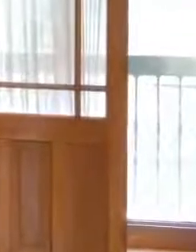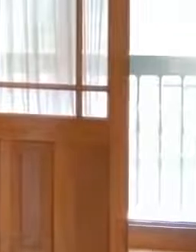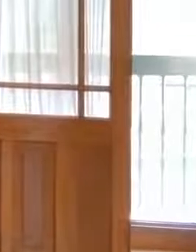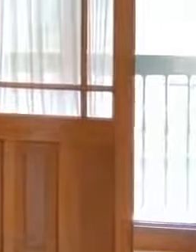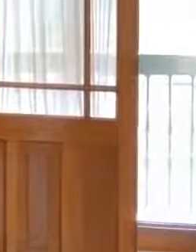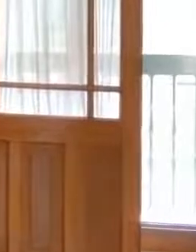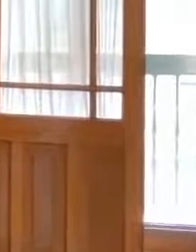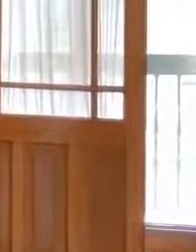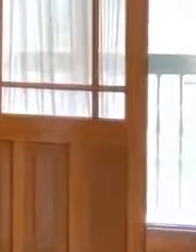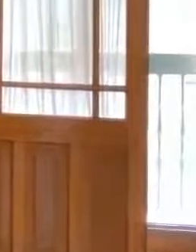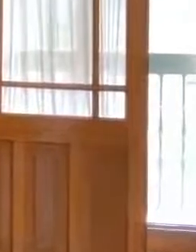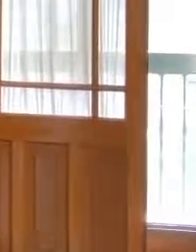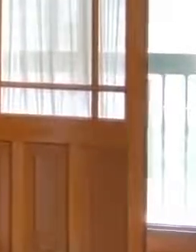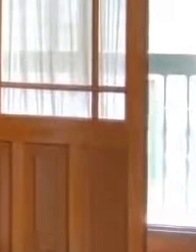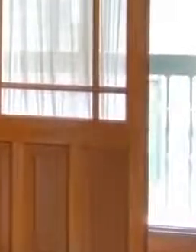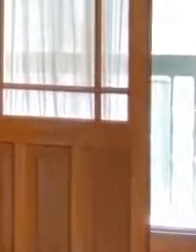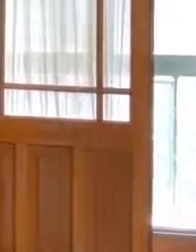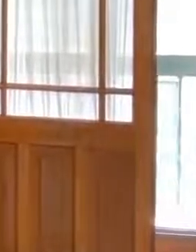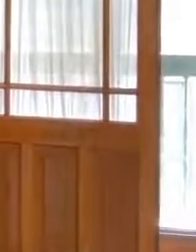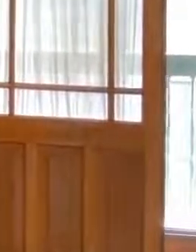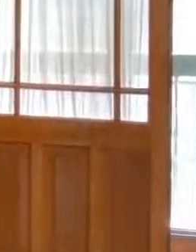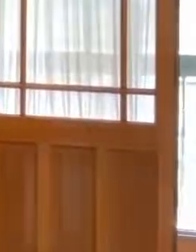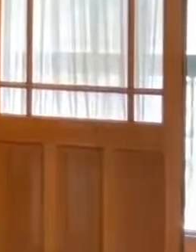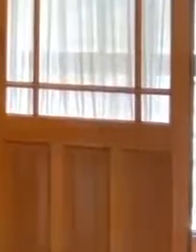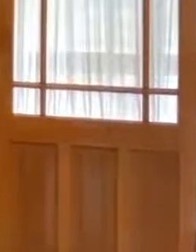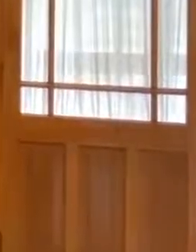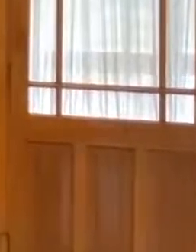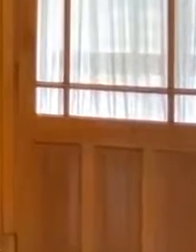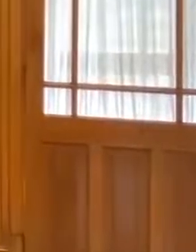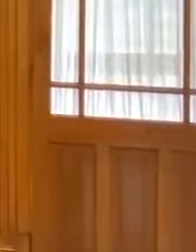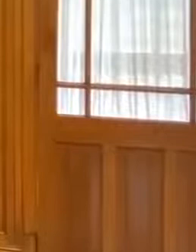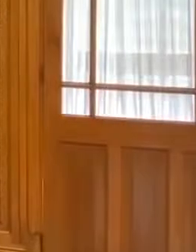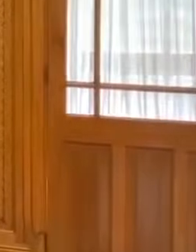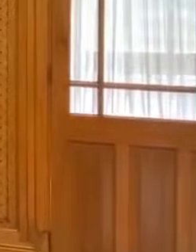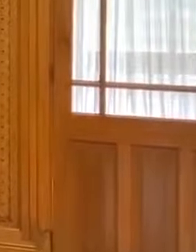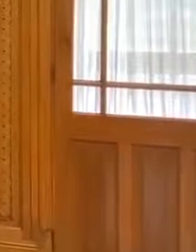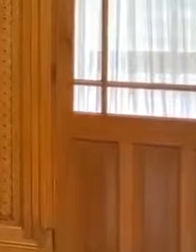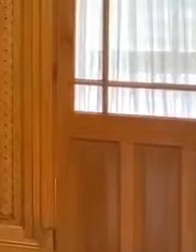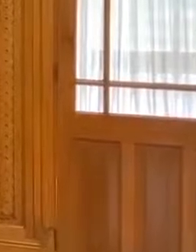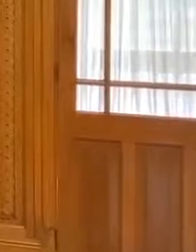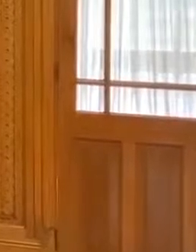Como decía un beisbolista